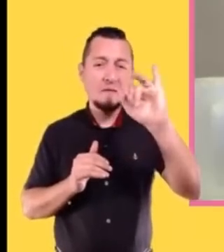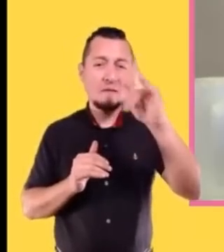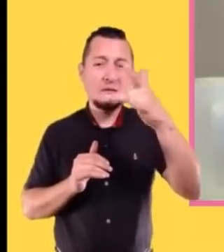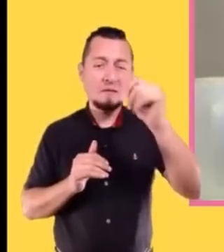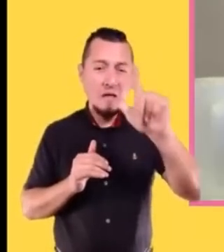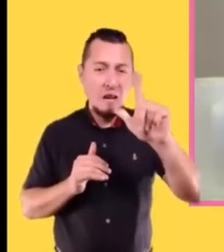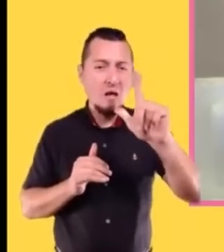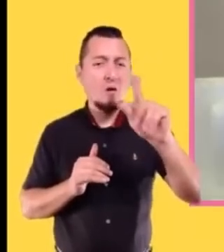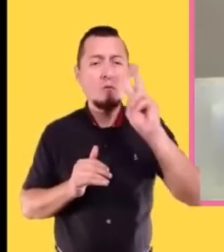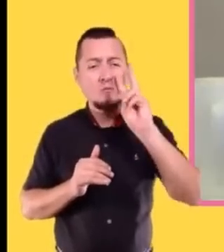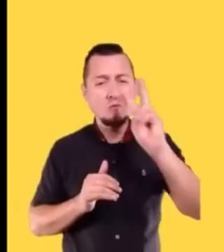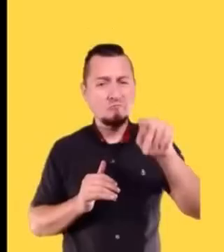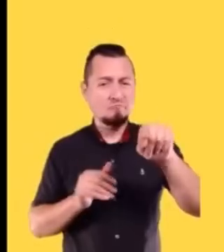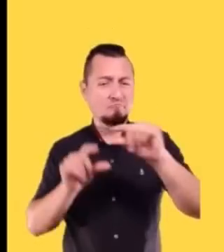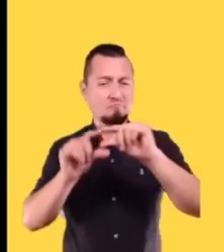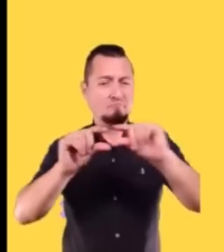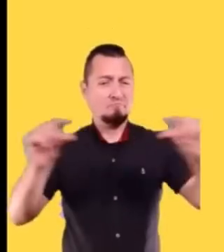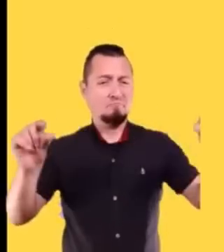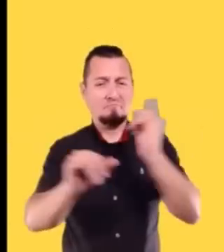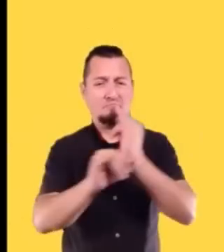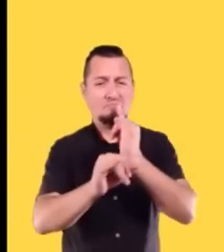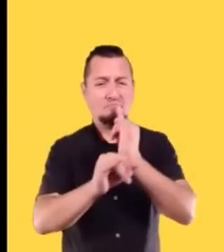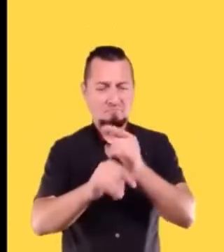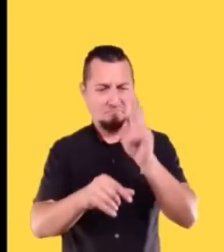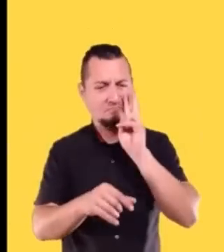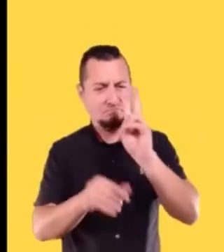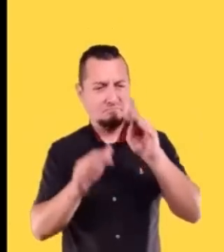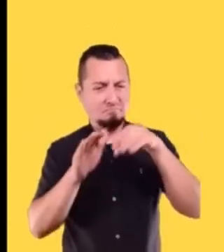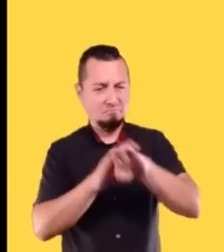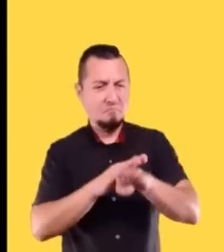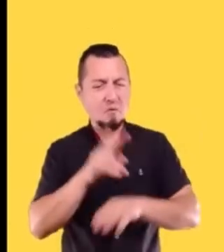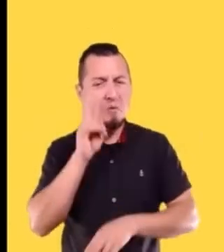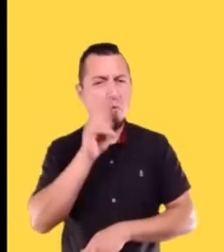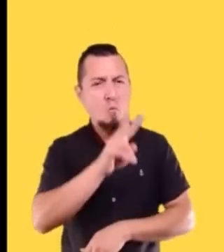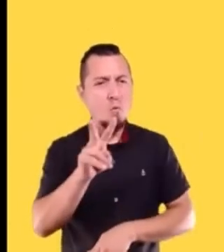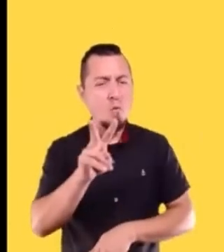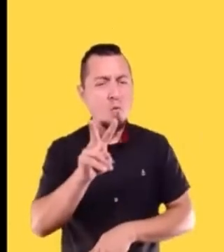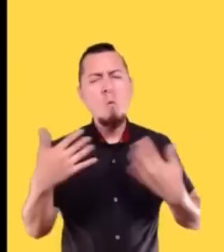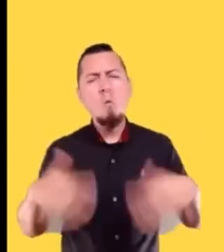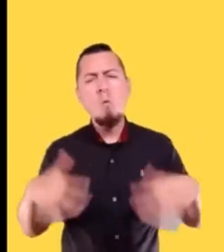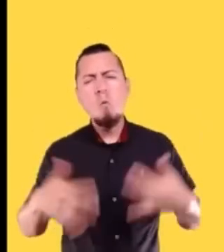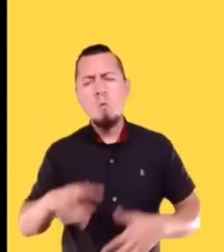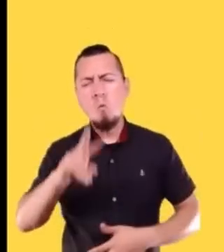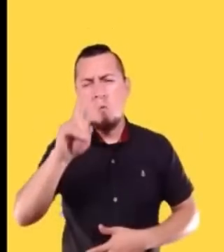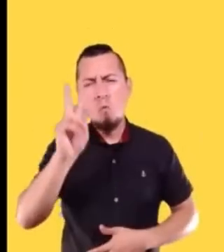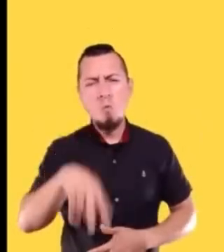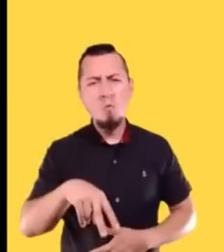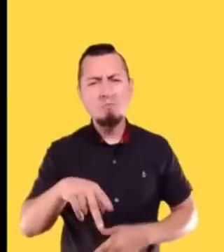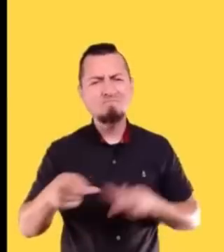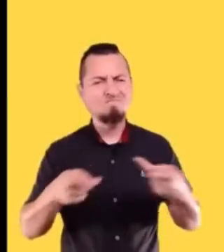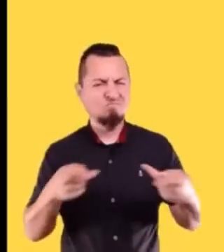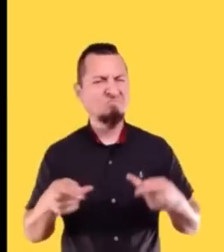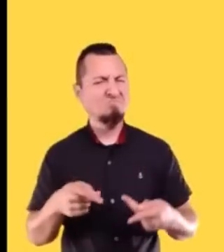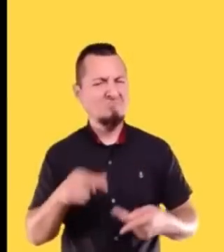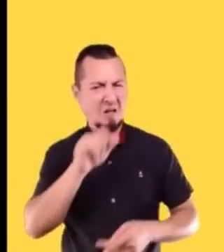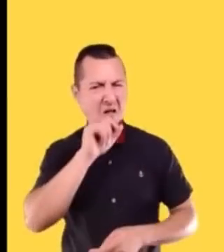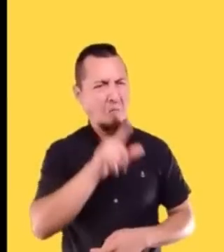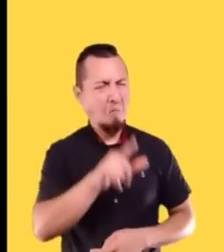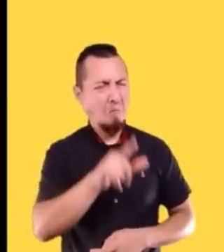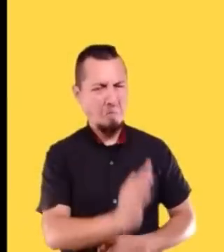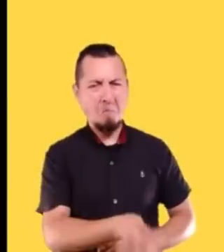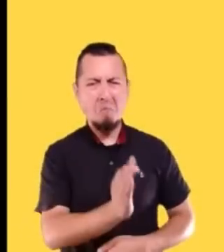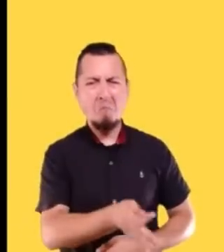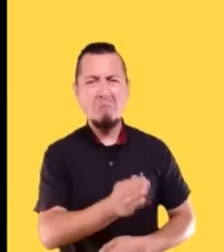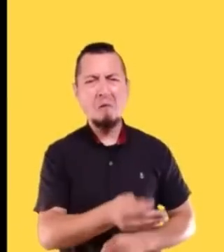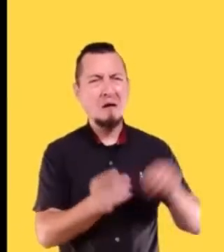recreadigital.jalisco.gov.mx. Chéquenlas, porque nos va a permitir entender por qué Jalisco está preparado para trabajar con o